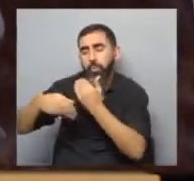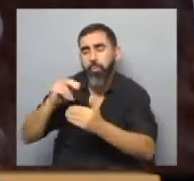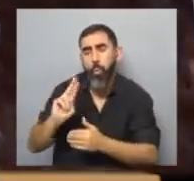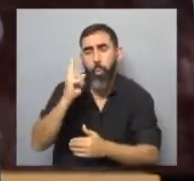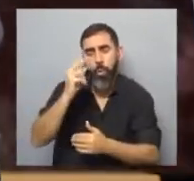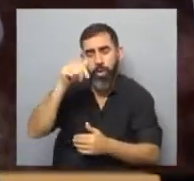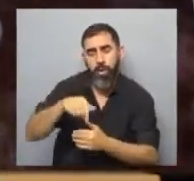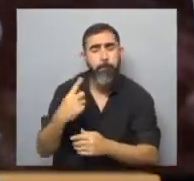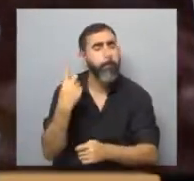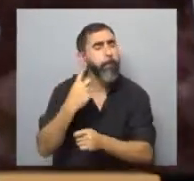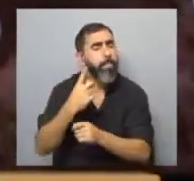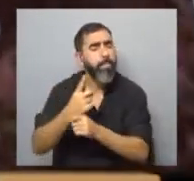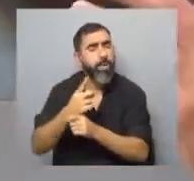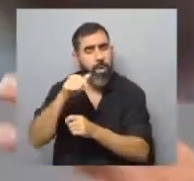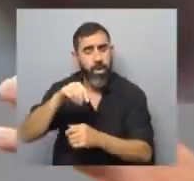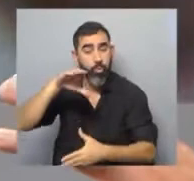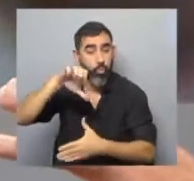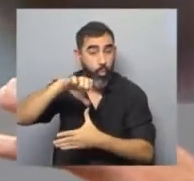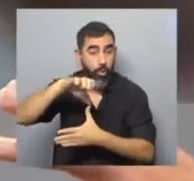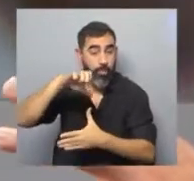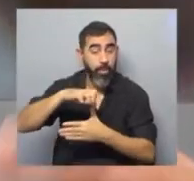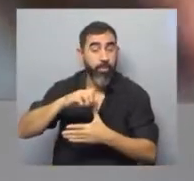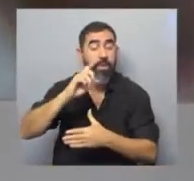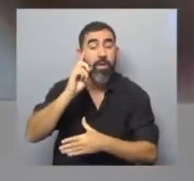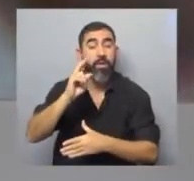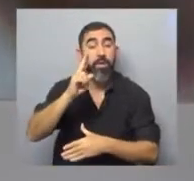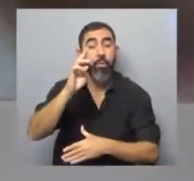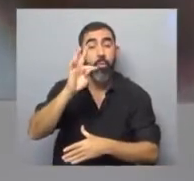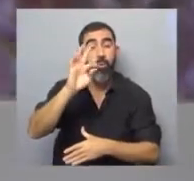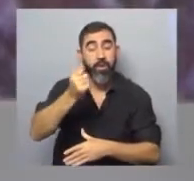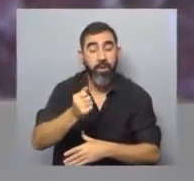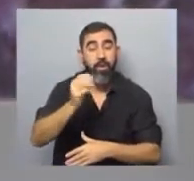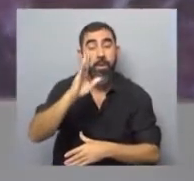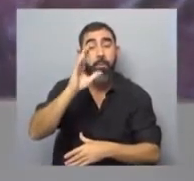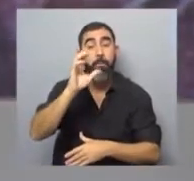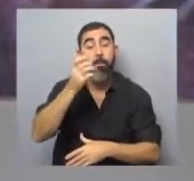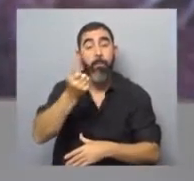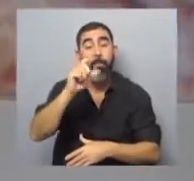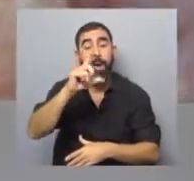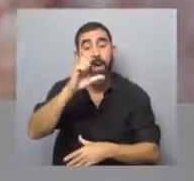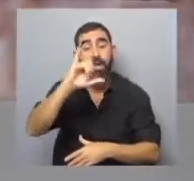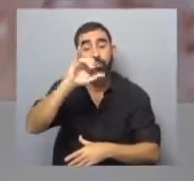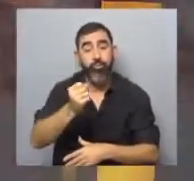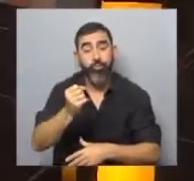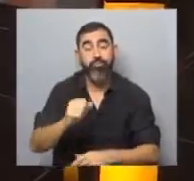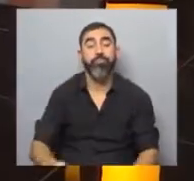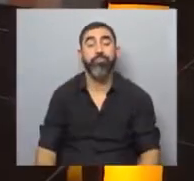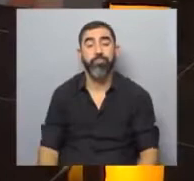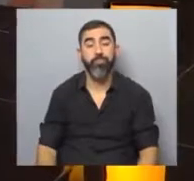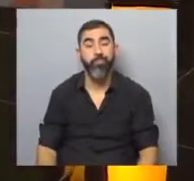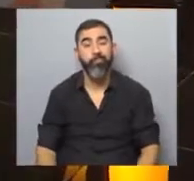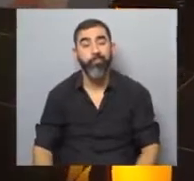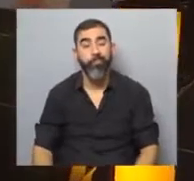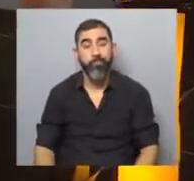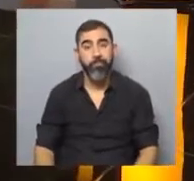ejemplo, para uno de los primeros geoparques de Sudamérica, que fue el de Grutas del Palacio, y de los que ahora vienen atrás tratando de conseguir ese cartel?